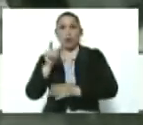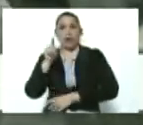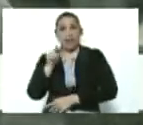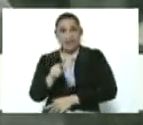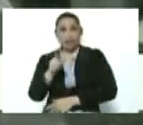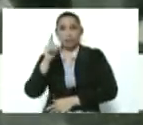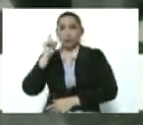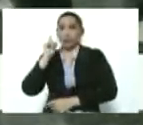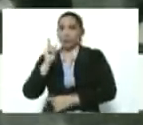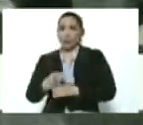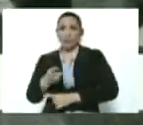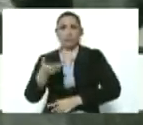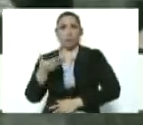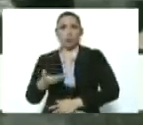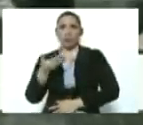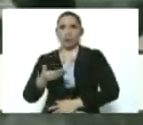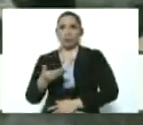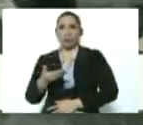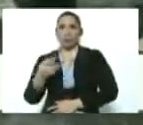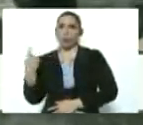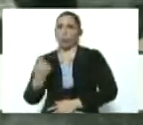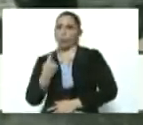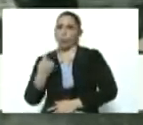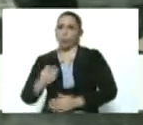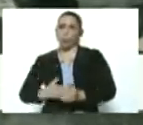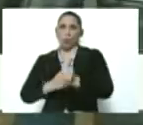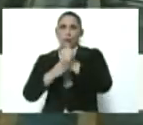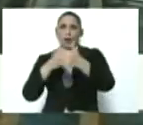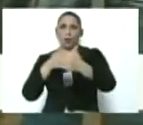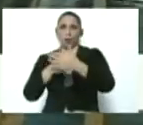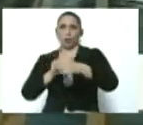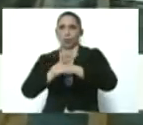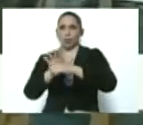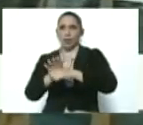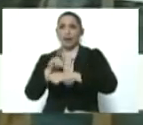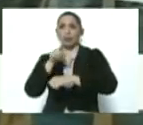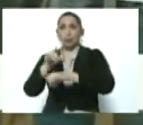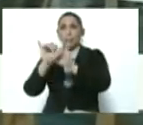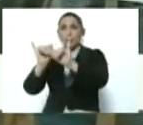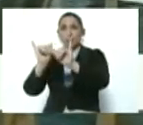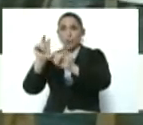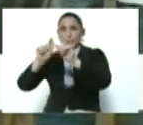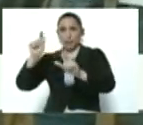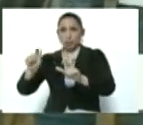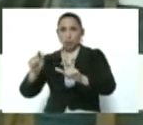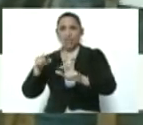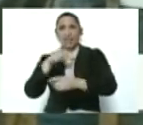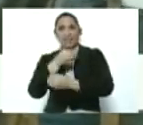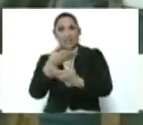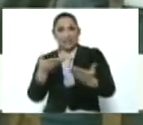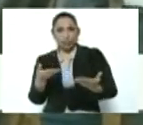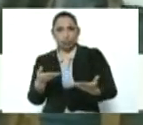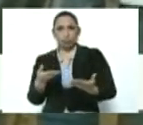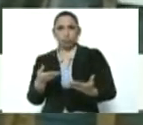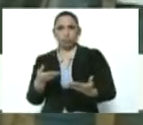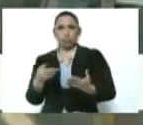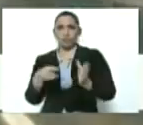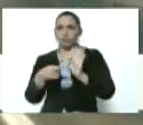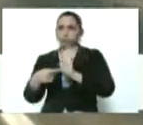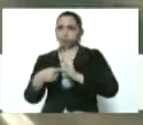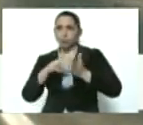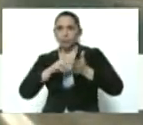indispensable el único ver contra el hobbit eres tú mismo ciudadano y esto ha sido una muestra